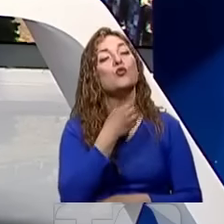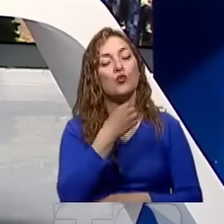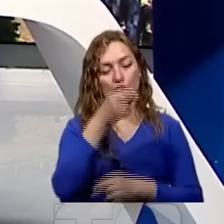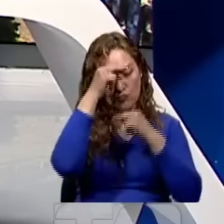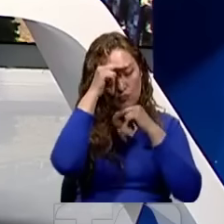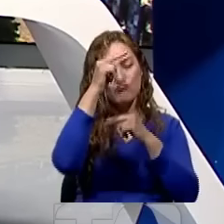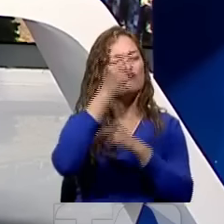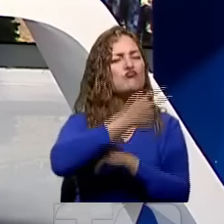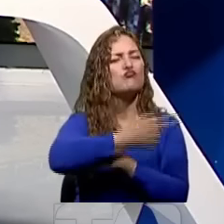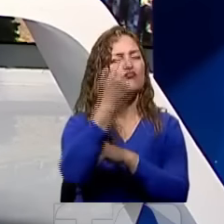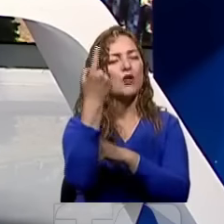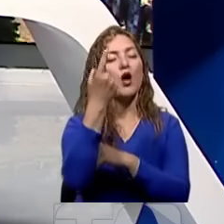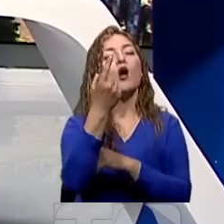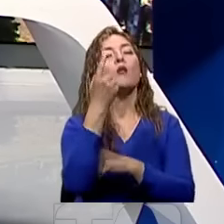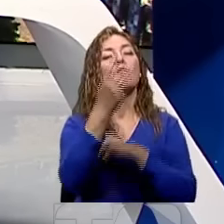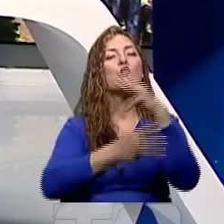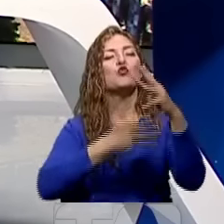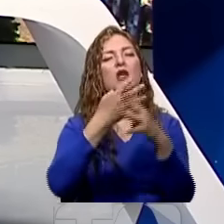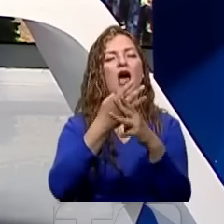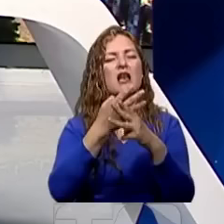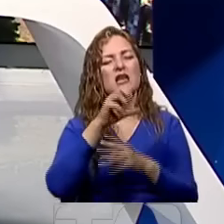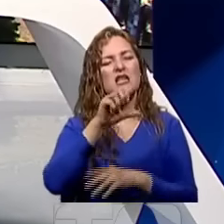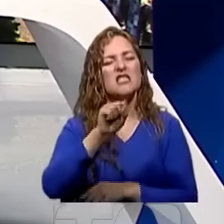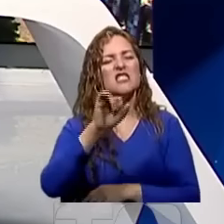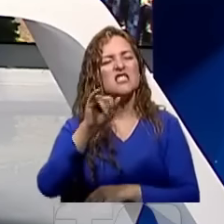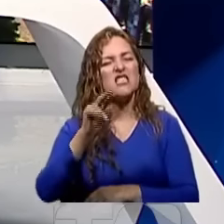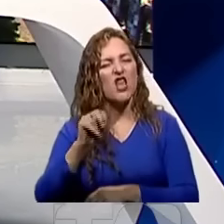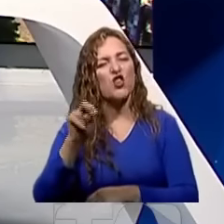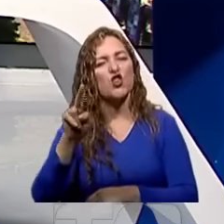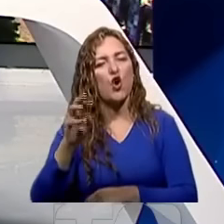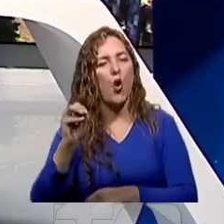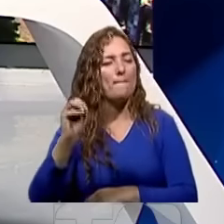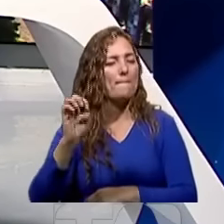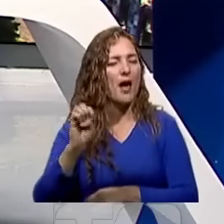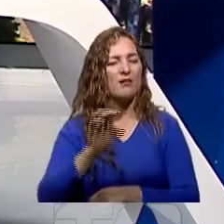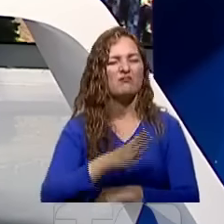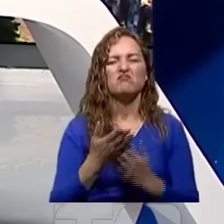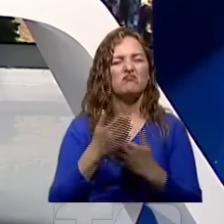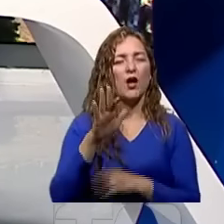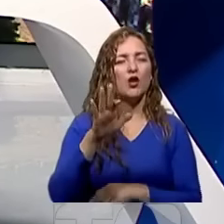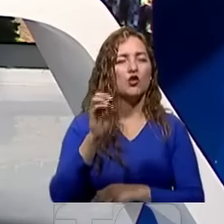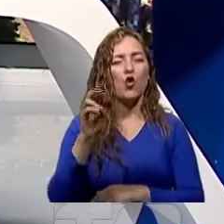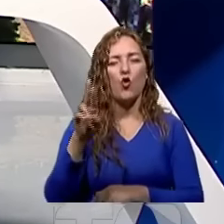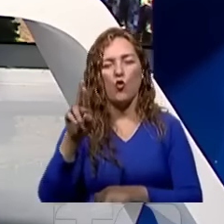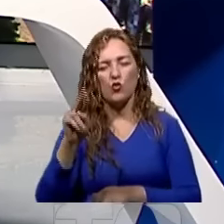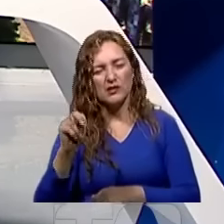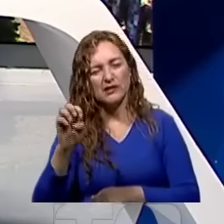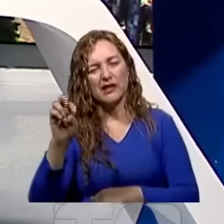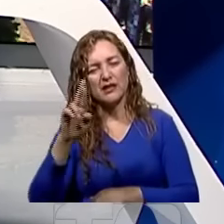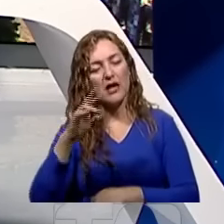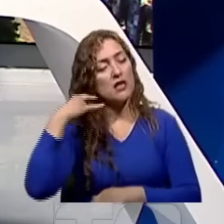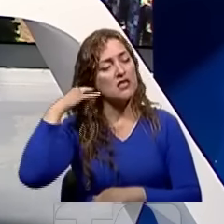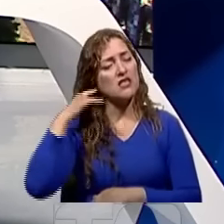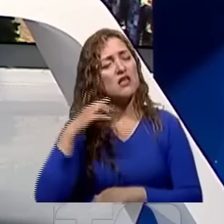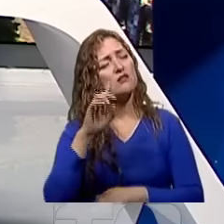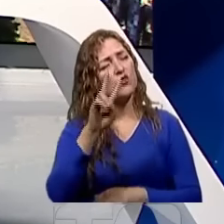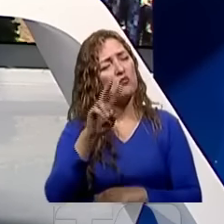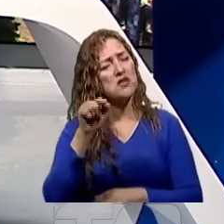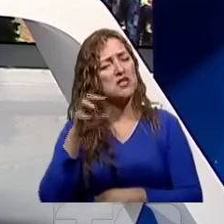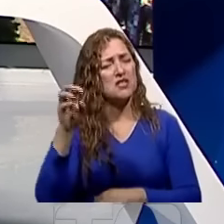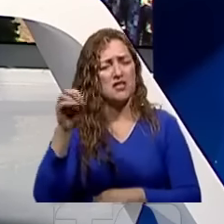Día Mundial del Síndrome de Turner, que es una enfermedad genética que afecta a una de cada 2.500 niñas.